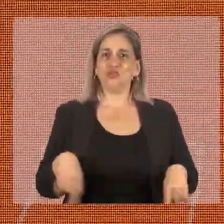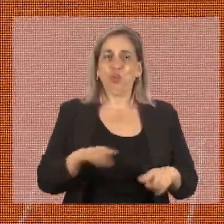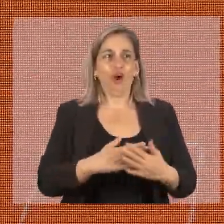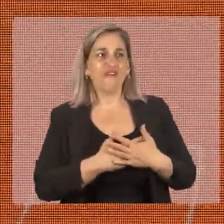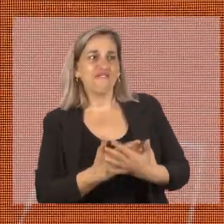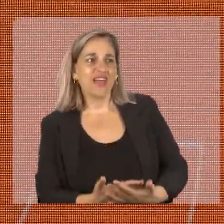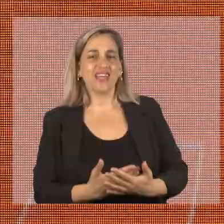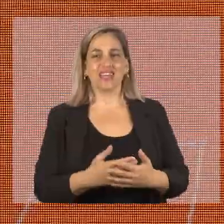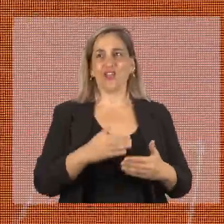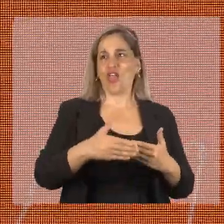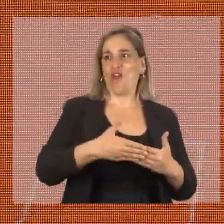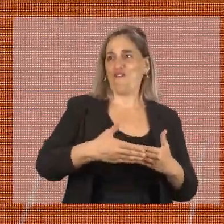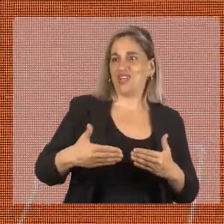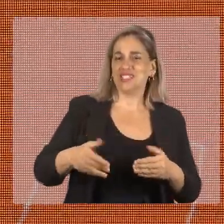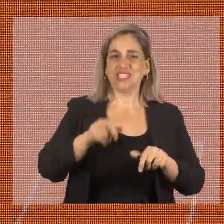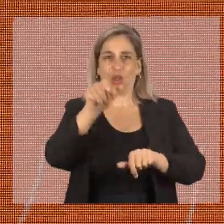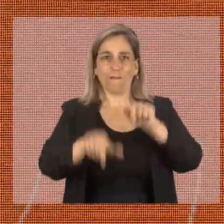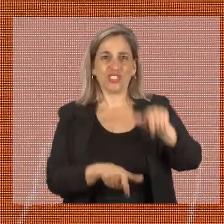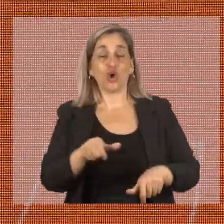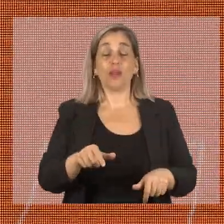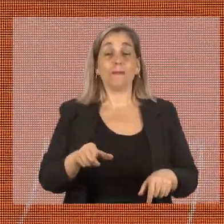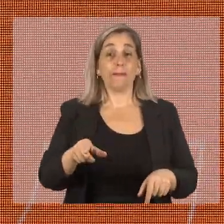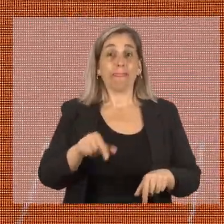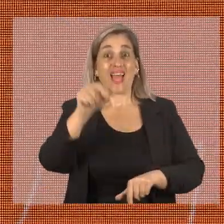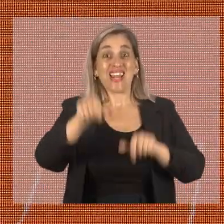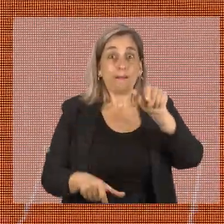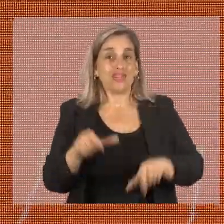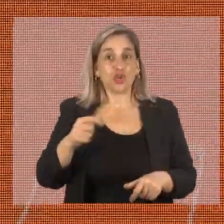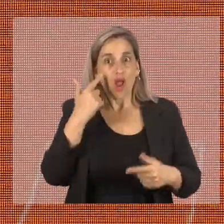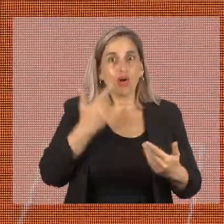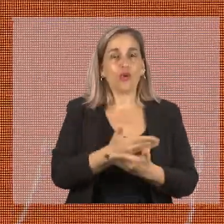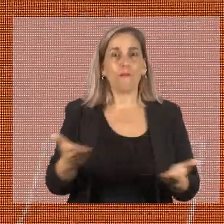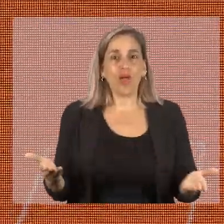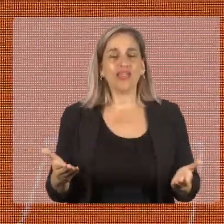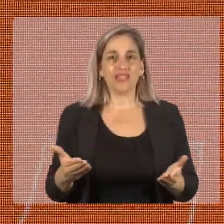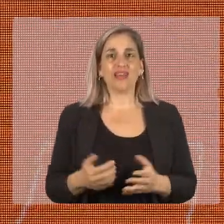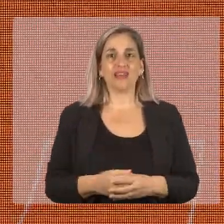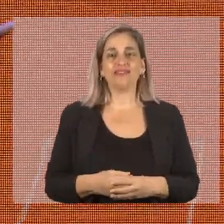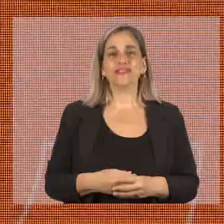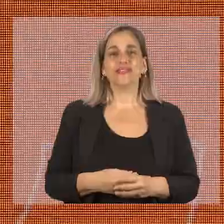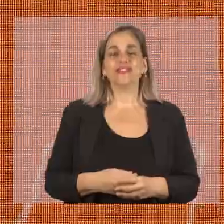el afecto de la gente, la gente cuando demuestra